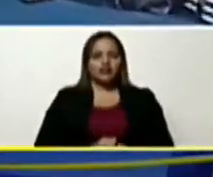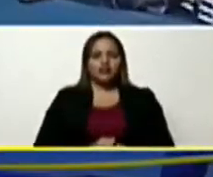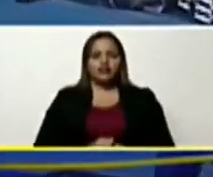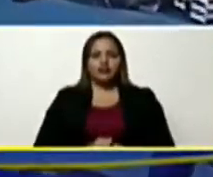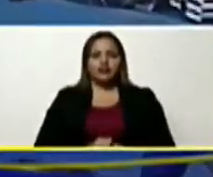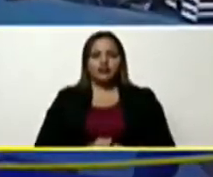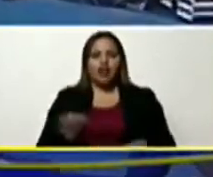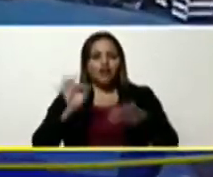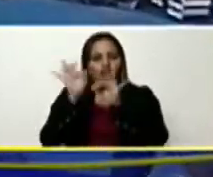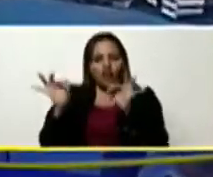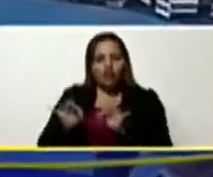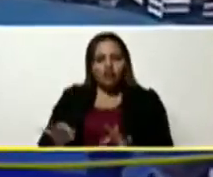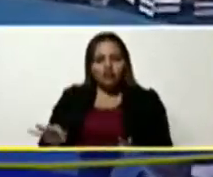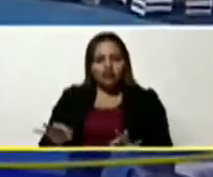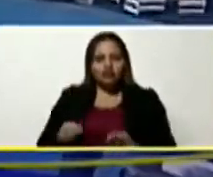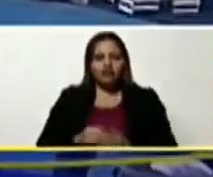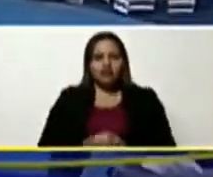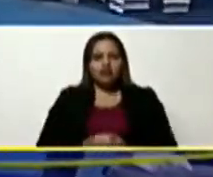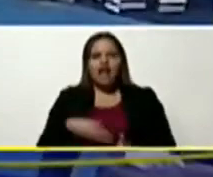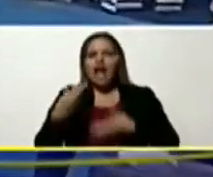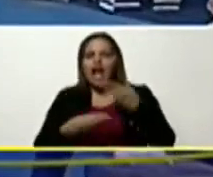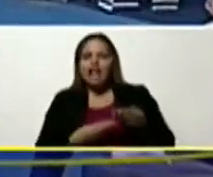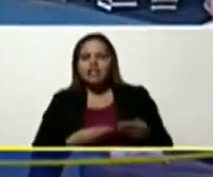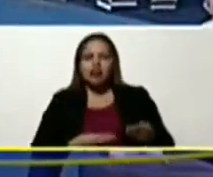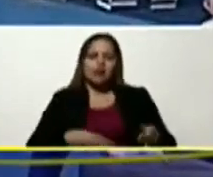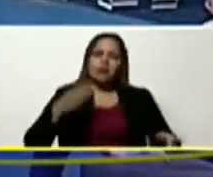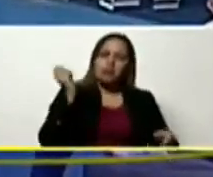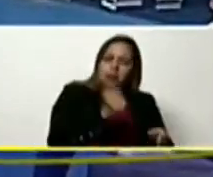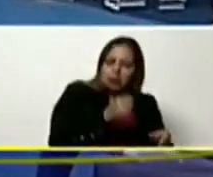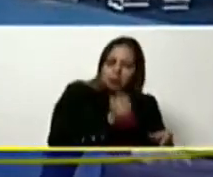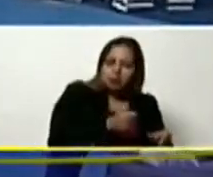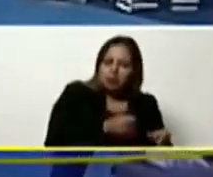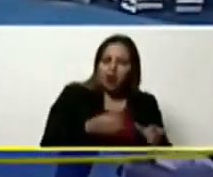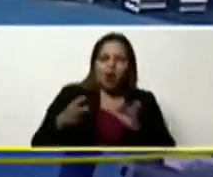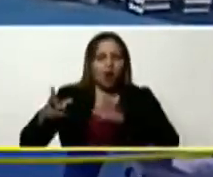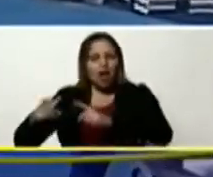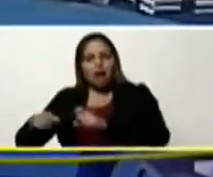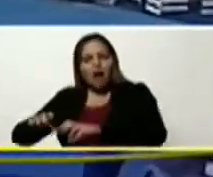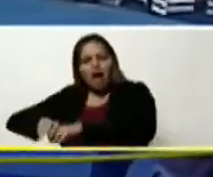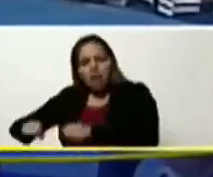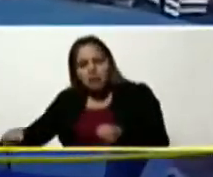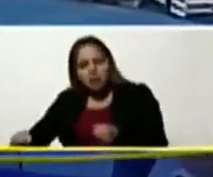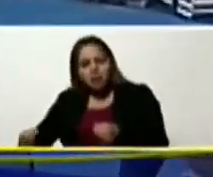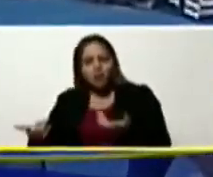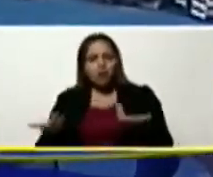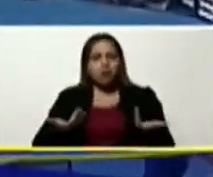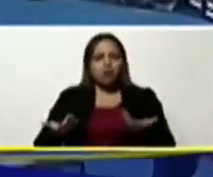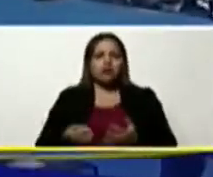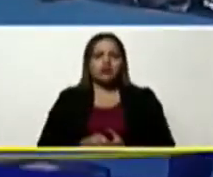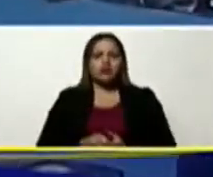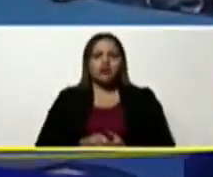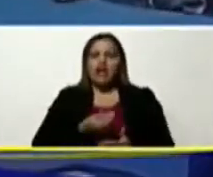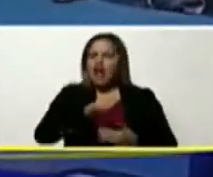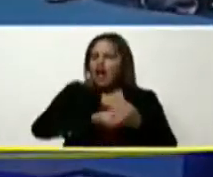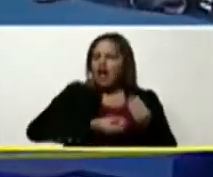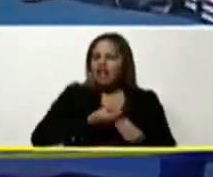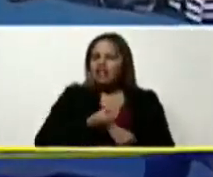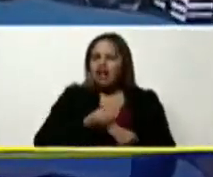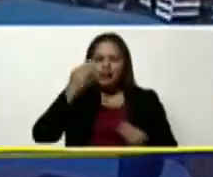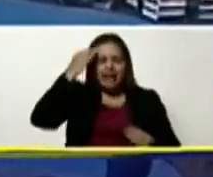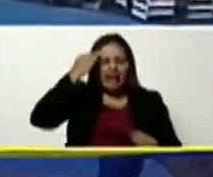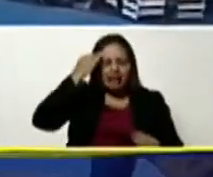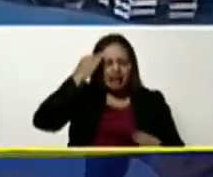La forma, si lo hace con herramientas, si lo hace con las manos, si lo hace con la